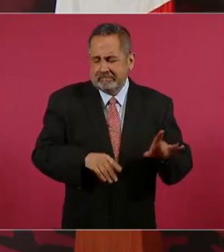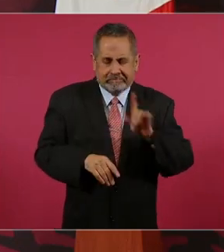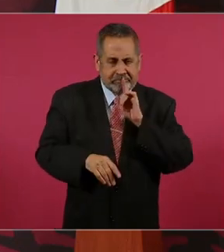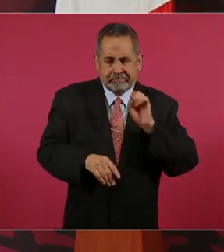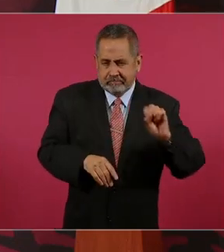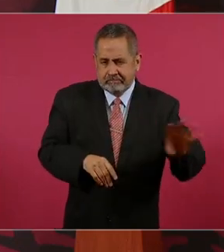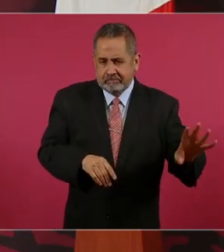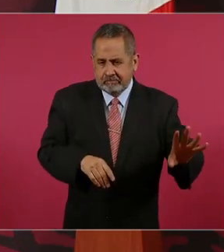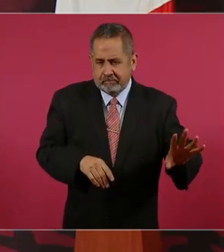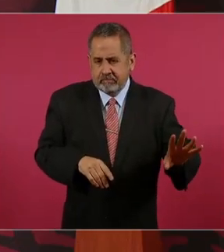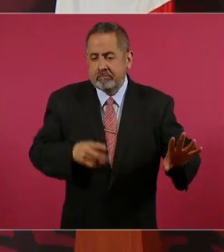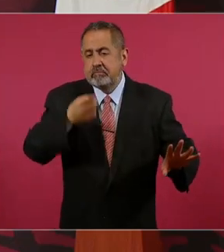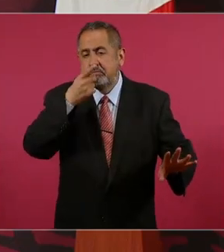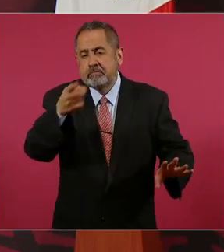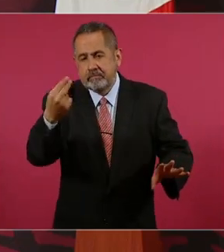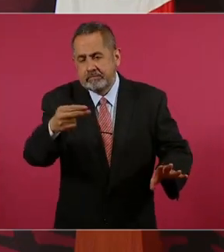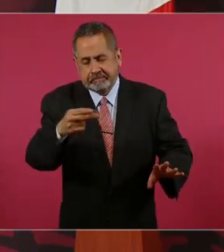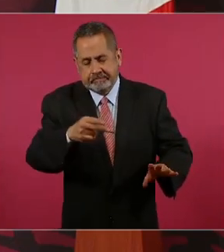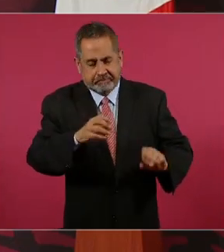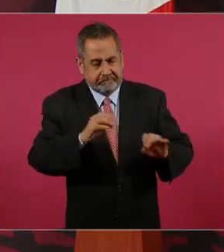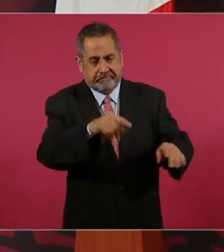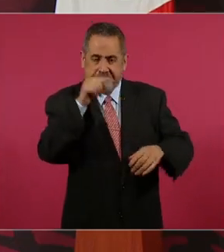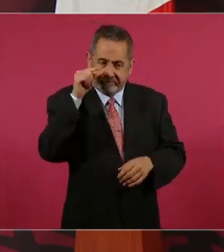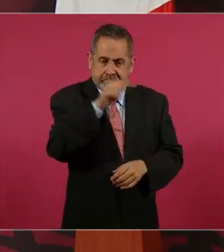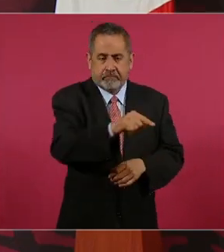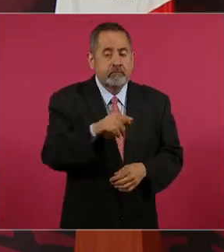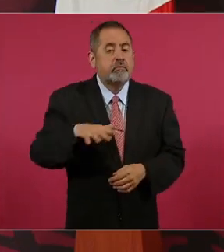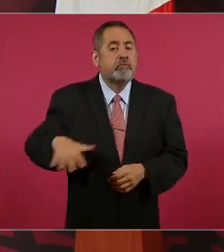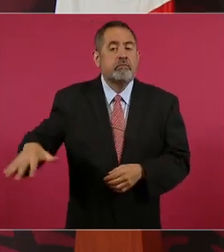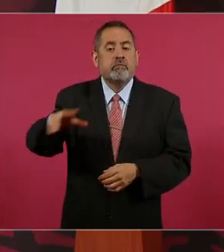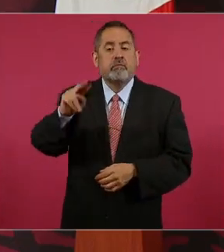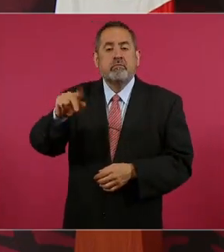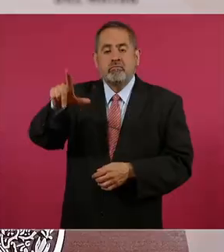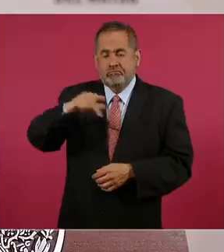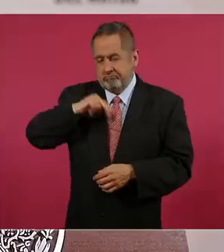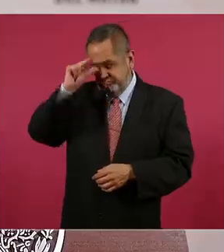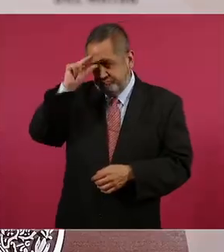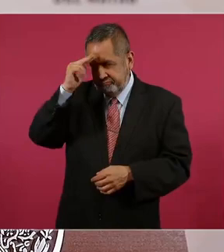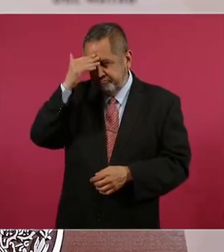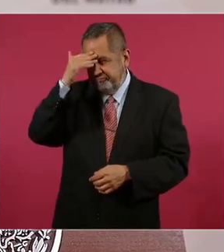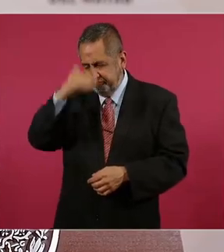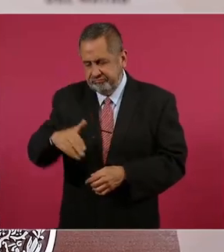no voy a decirlo porque además la gente de Nuevo León es muy inteligente